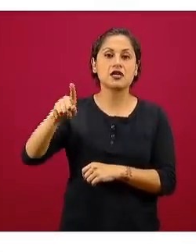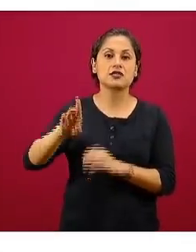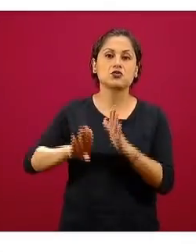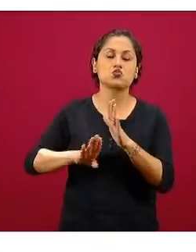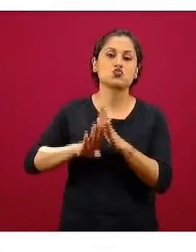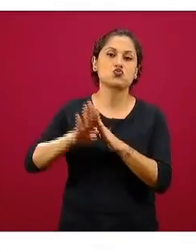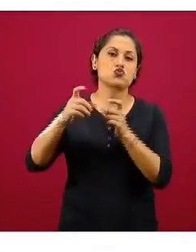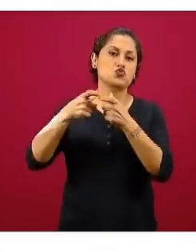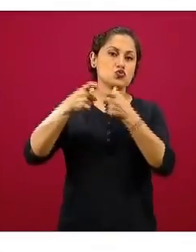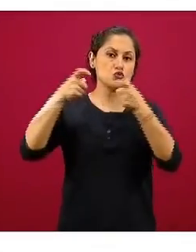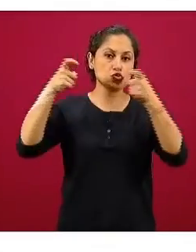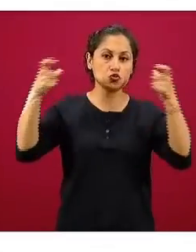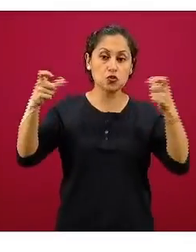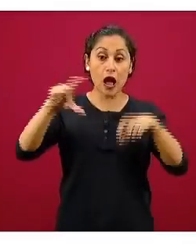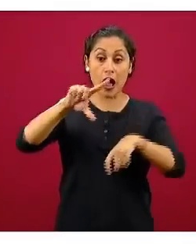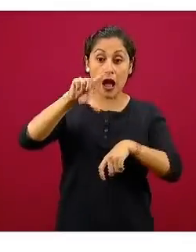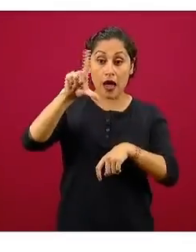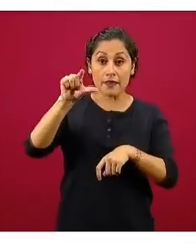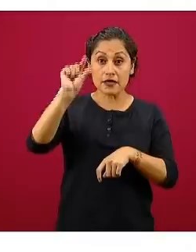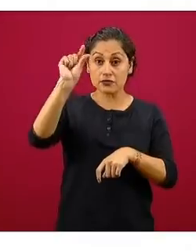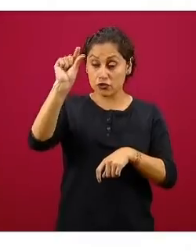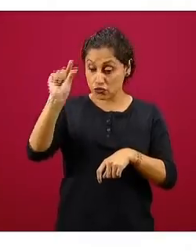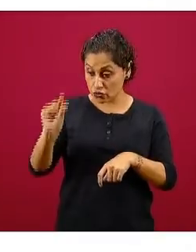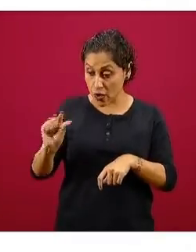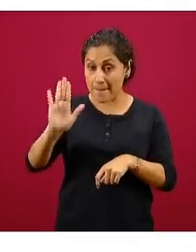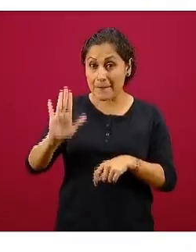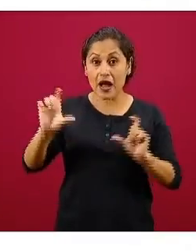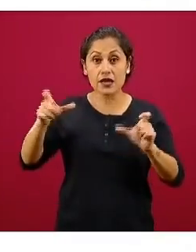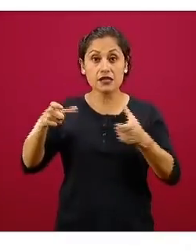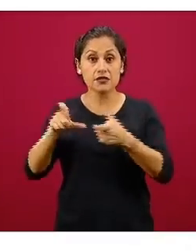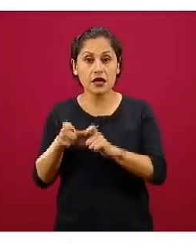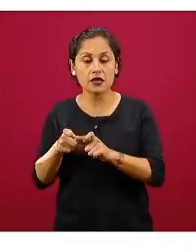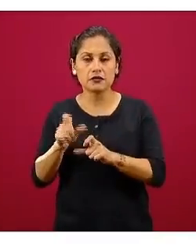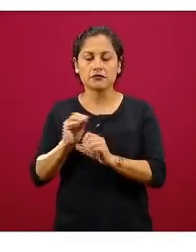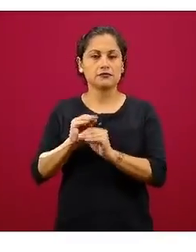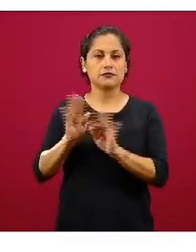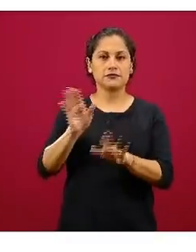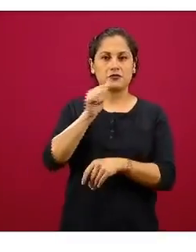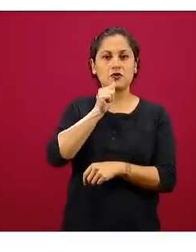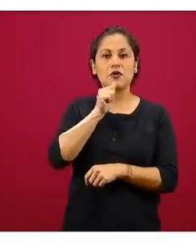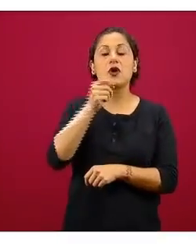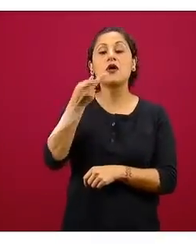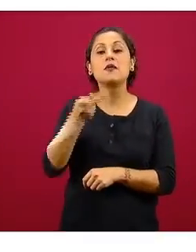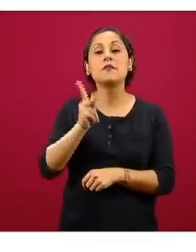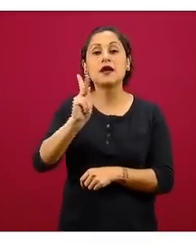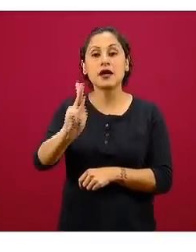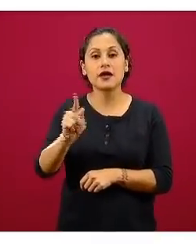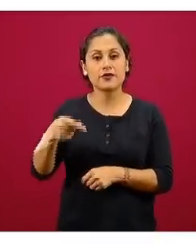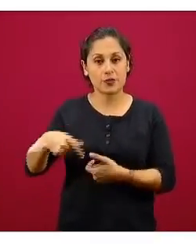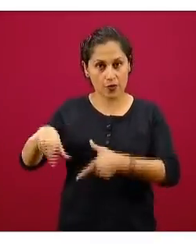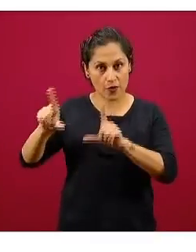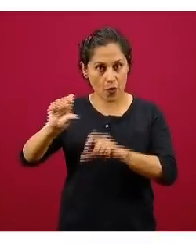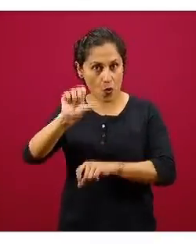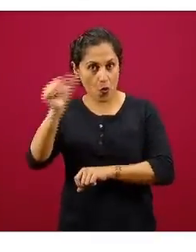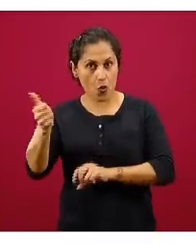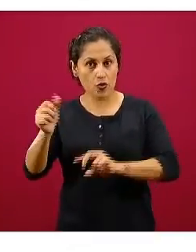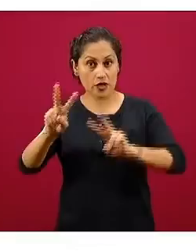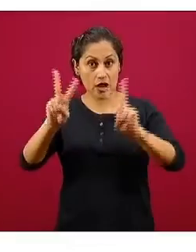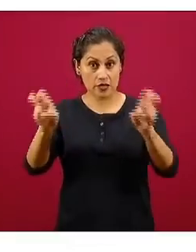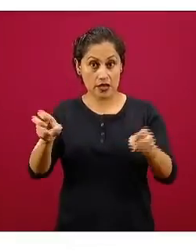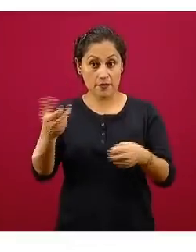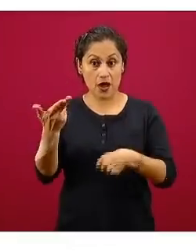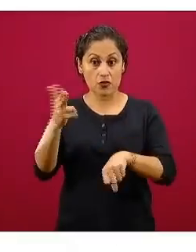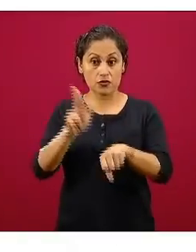predicción, tenemos un descenso todavía no claro, y hoy están, como se ve en la siguiente diapositiva, sobreocupados